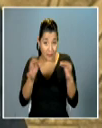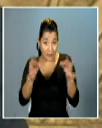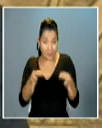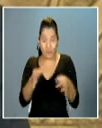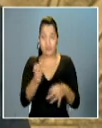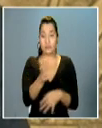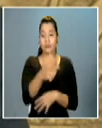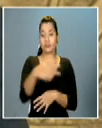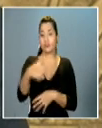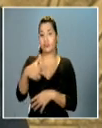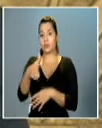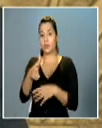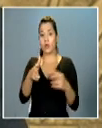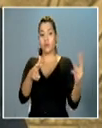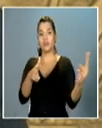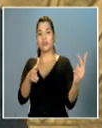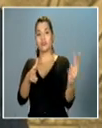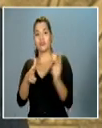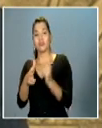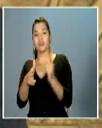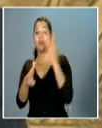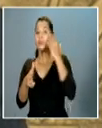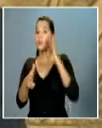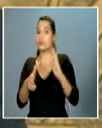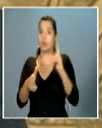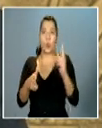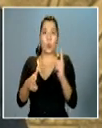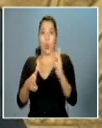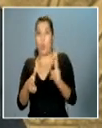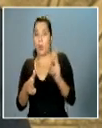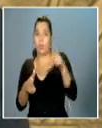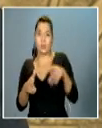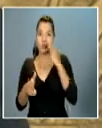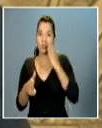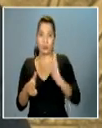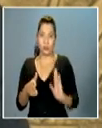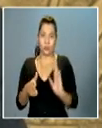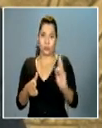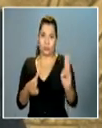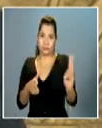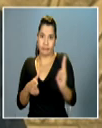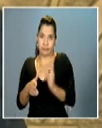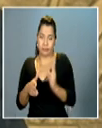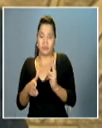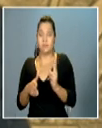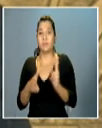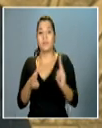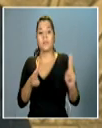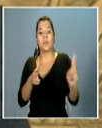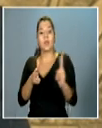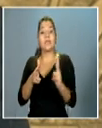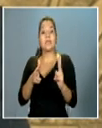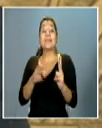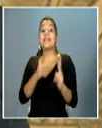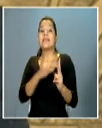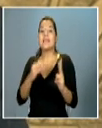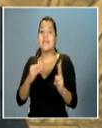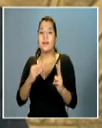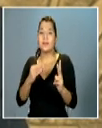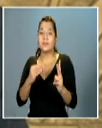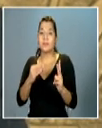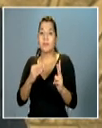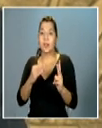ubicado, se le acercaron al automotor una o dos personas, eso tenemos que determinarlo, y